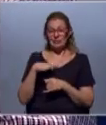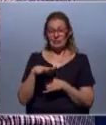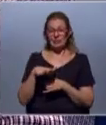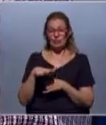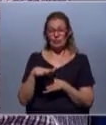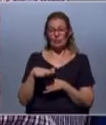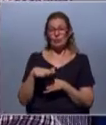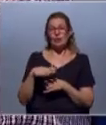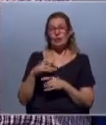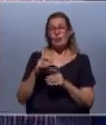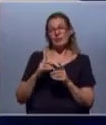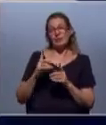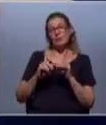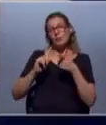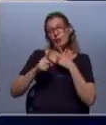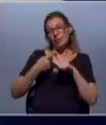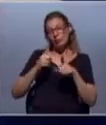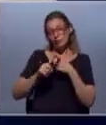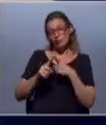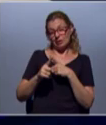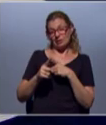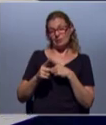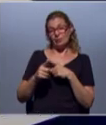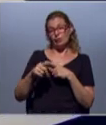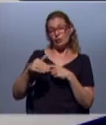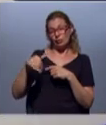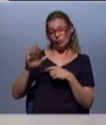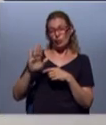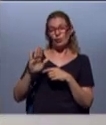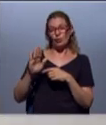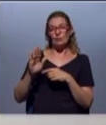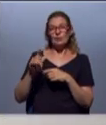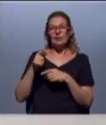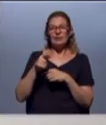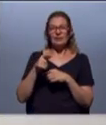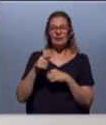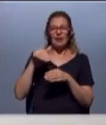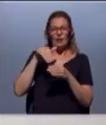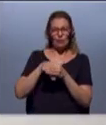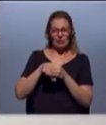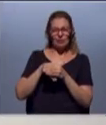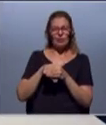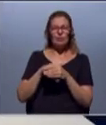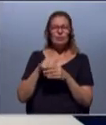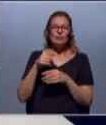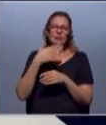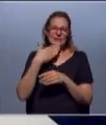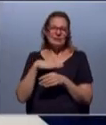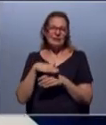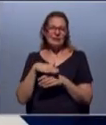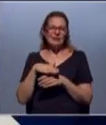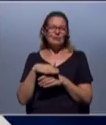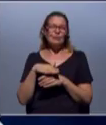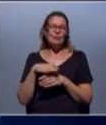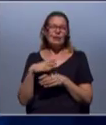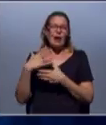fueros a pesar de que eso se podía discutir pero él fue por lo que dice la mayoría de la audiencia que es desde la elección yo entiendo que se llaman y ya